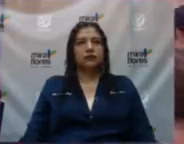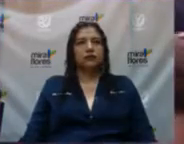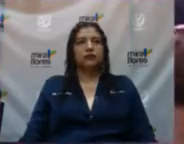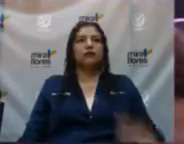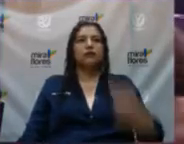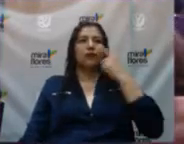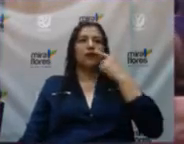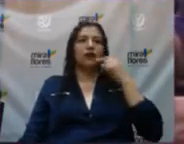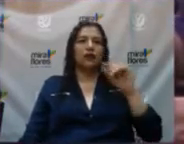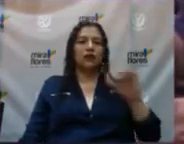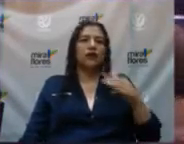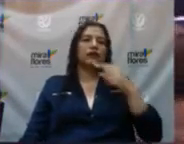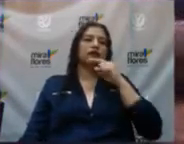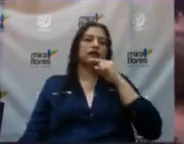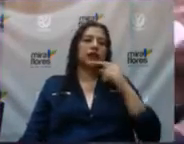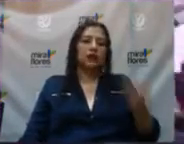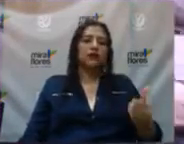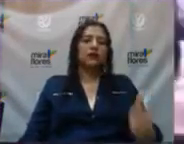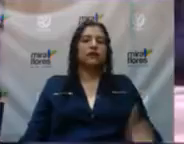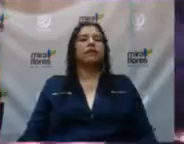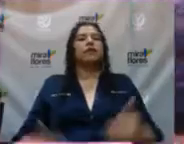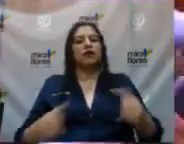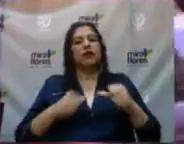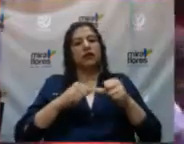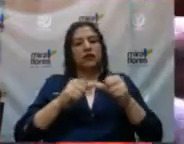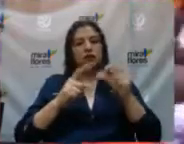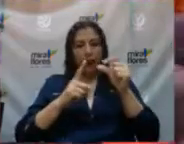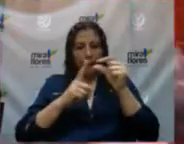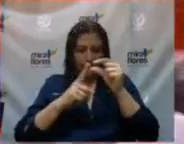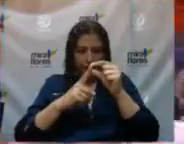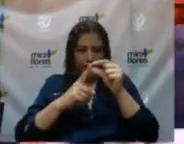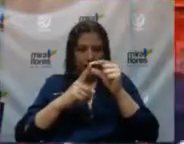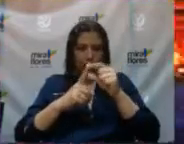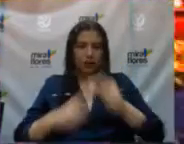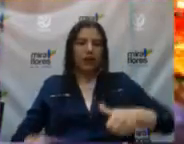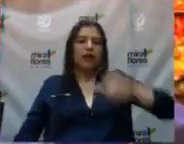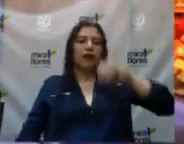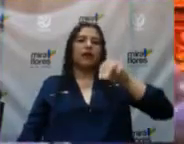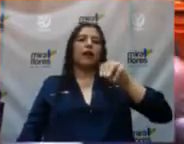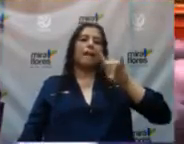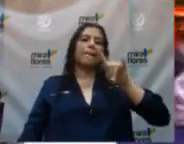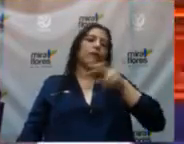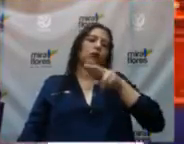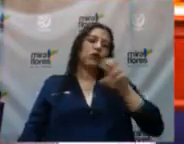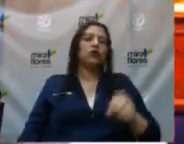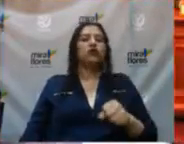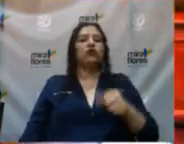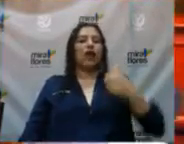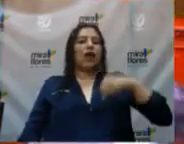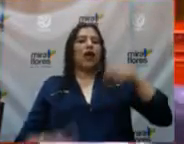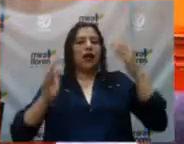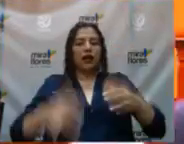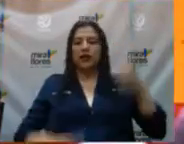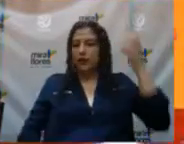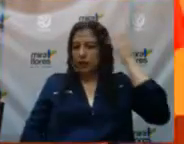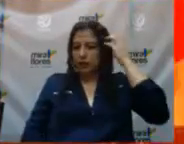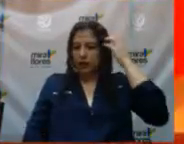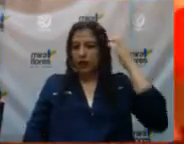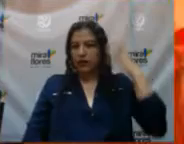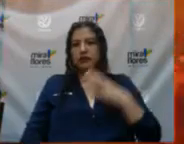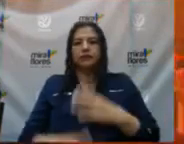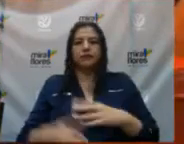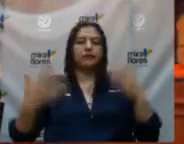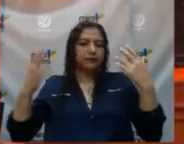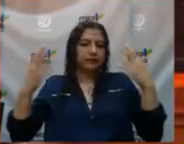Señoras y señores, a continuación, palabras del doctor Jorge Muñoz Wells, alcalde de